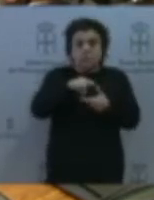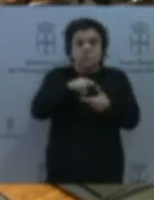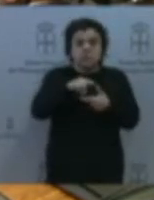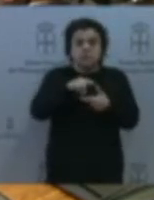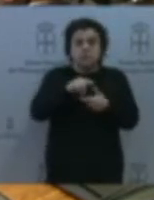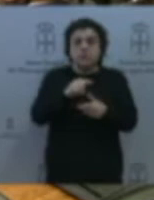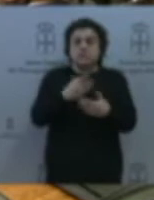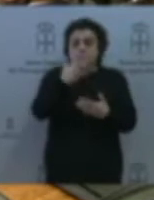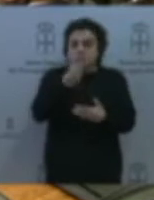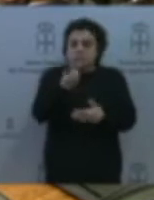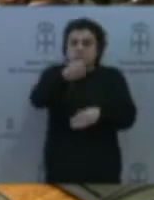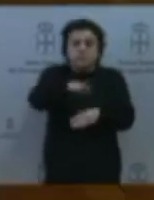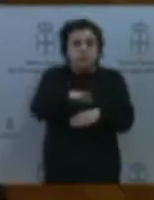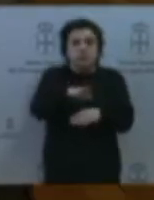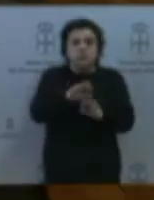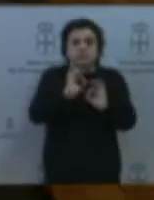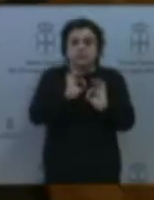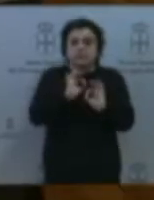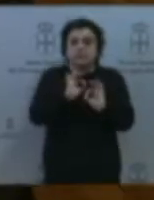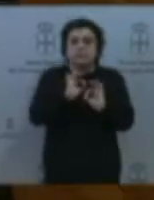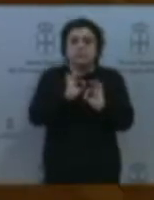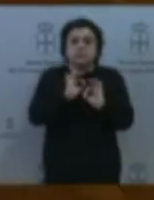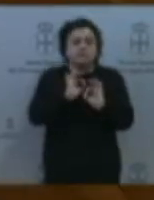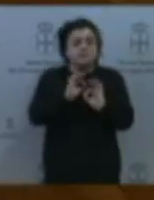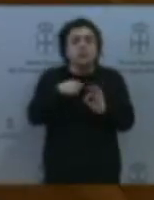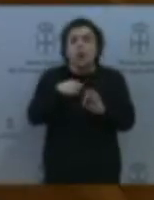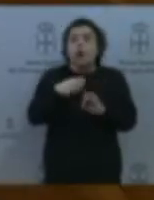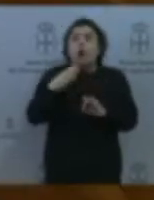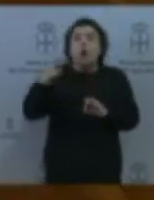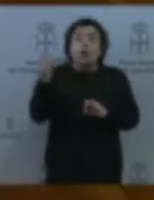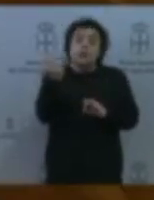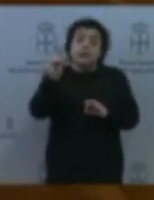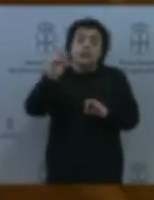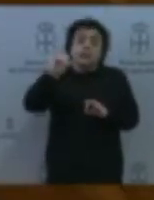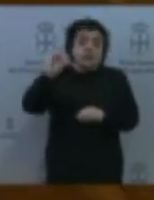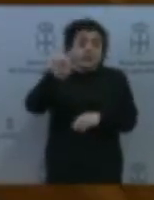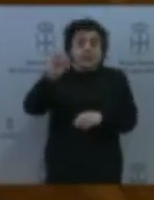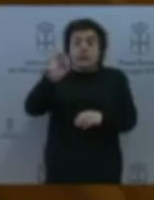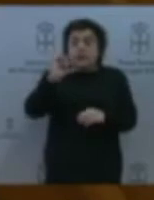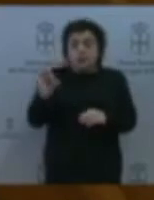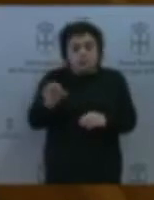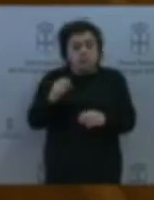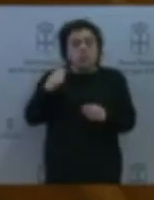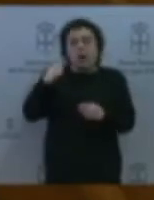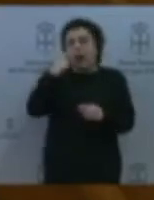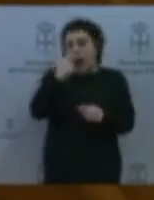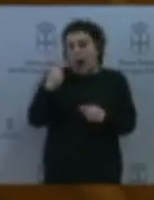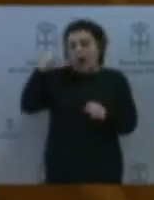de poder presumir de amistad. Son muchos años, ella siempre lo decía, en el que yo compraba en la librería Cervantes. Para mí es una